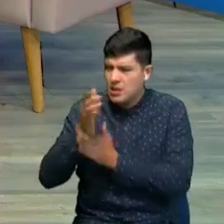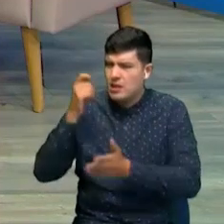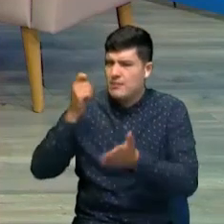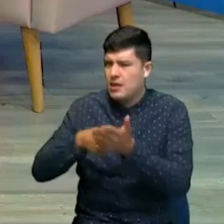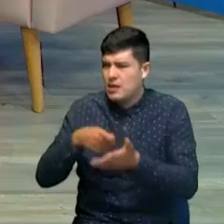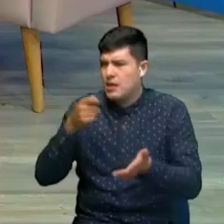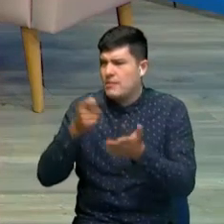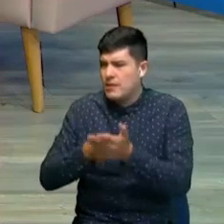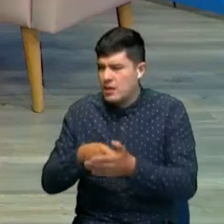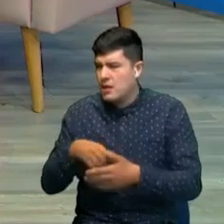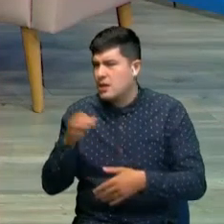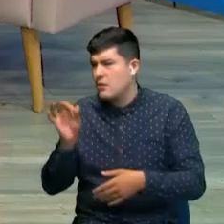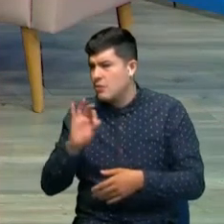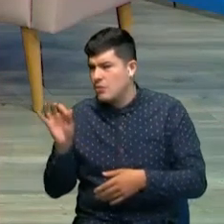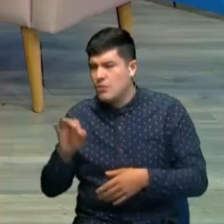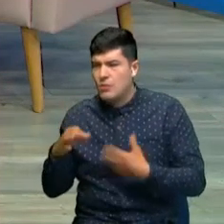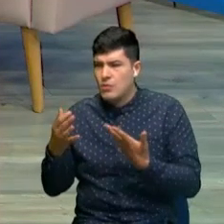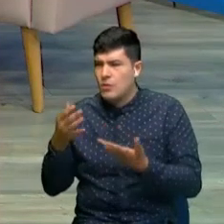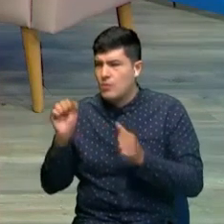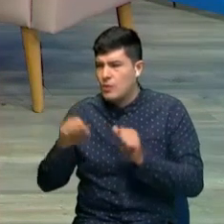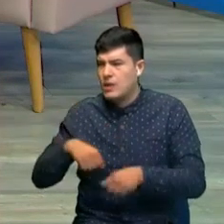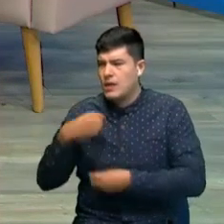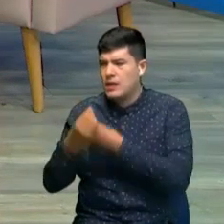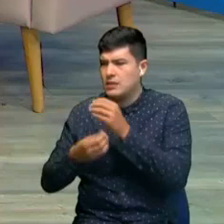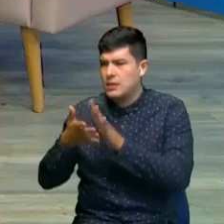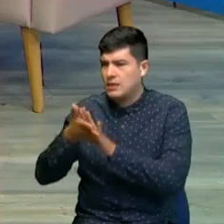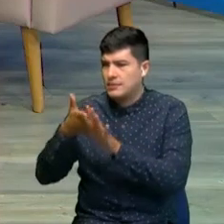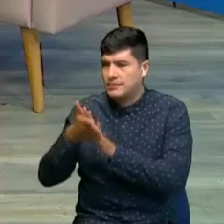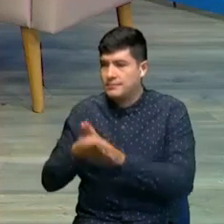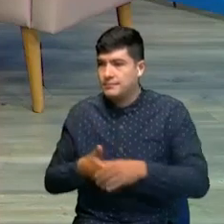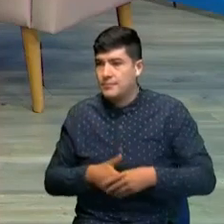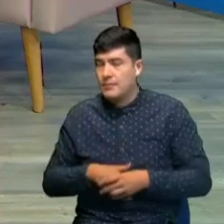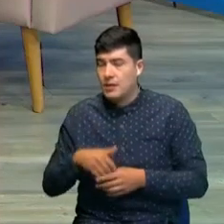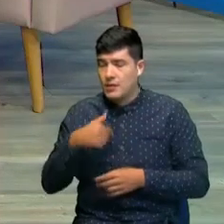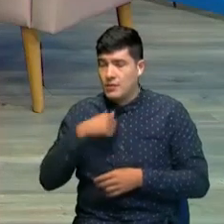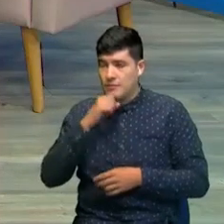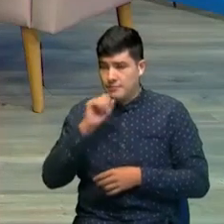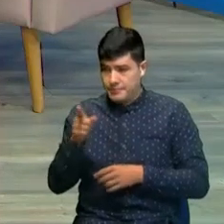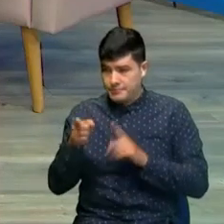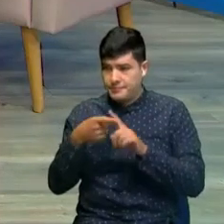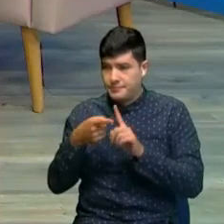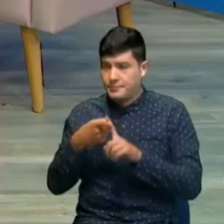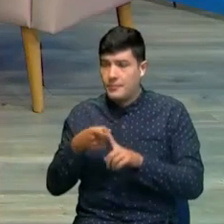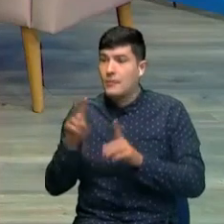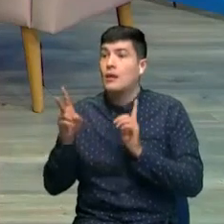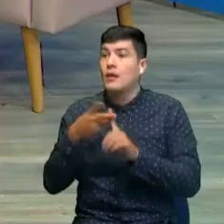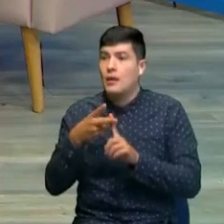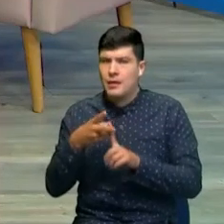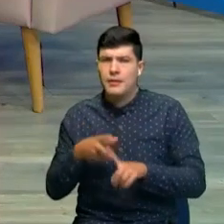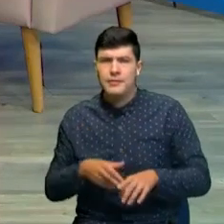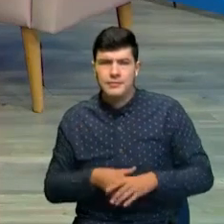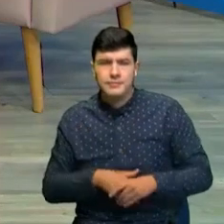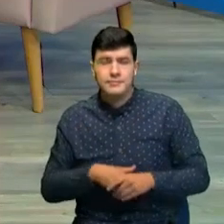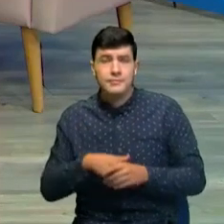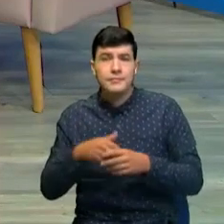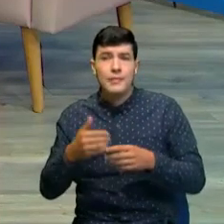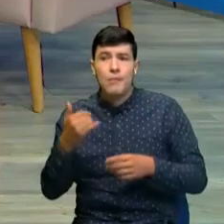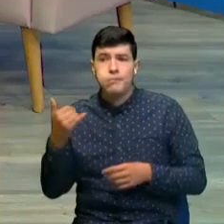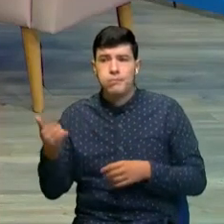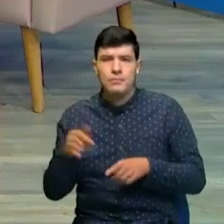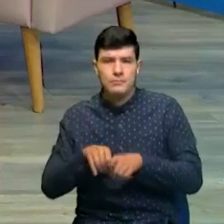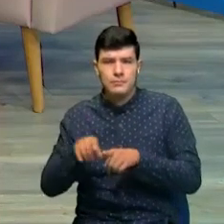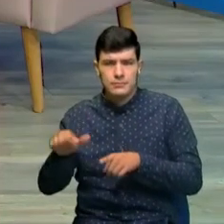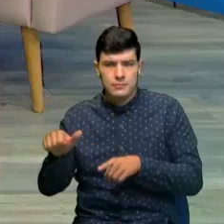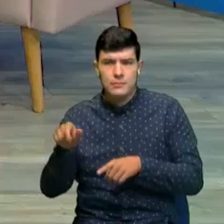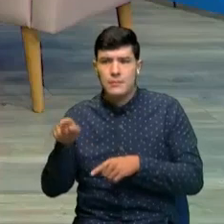ejemplo, para hacer ese formulario. Esa sería una pregunta. Uh-huh. Y lo otro es que yo tengo una hermana